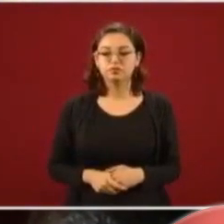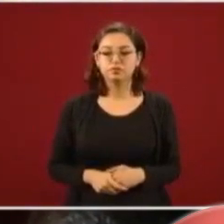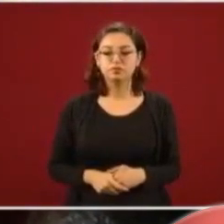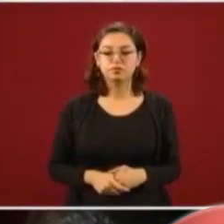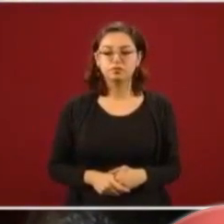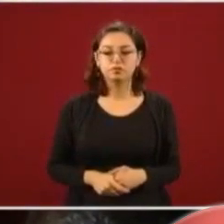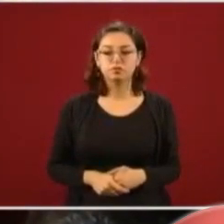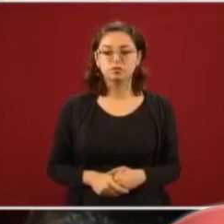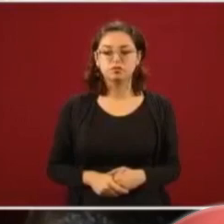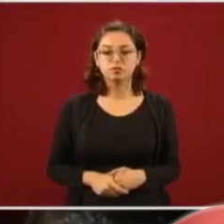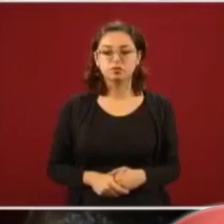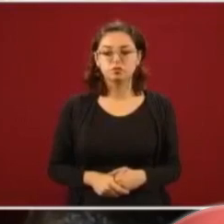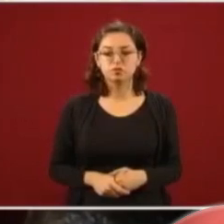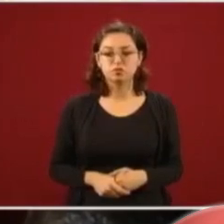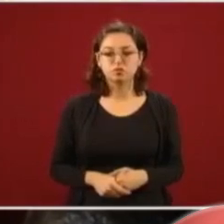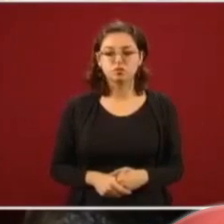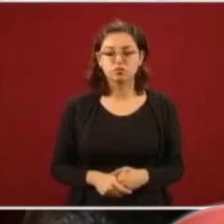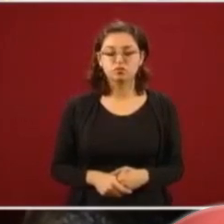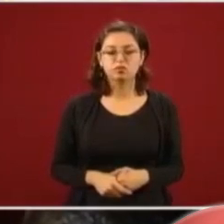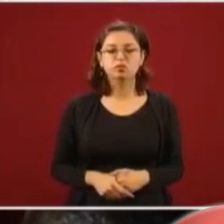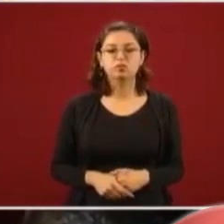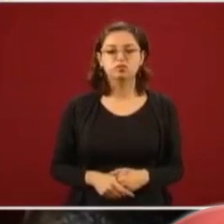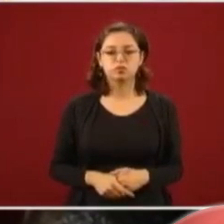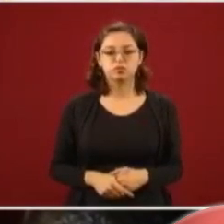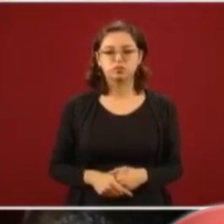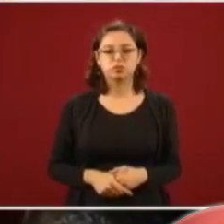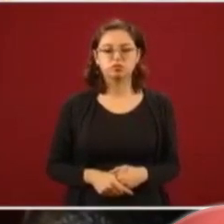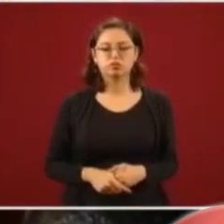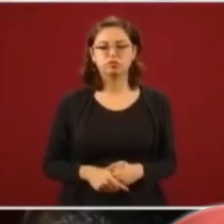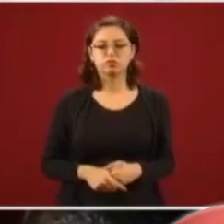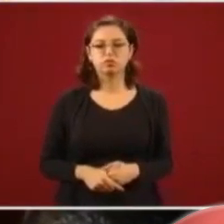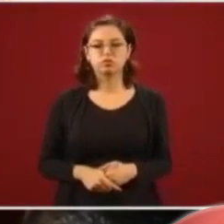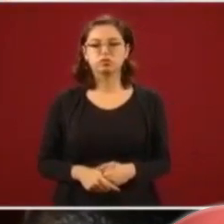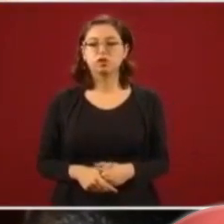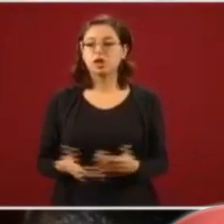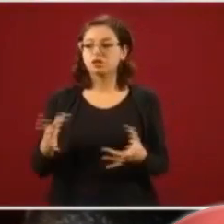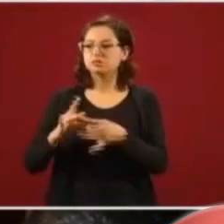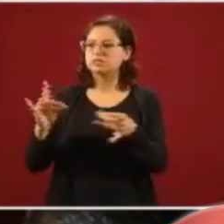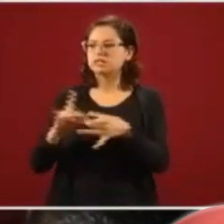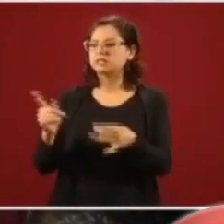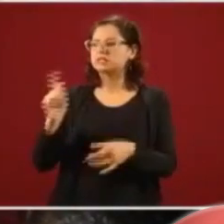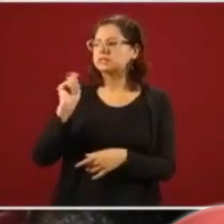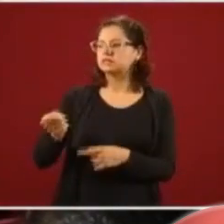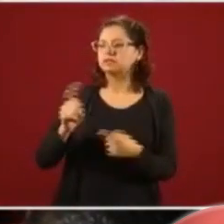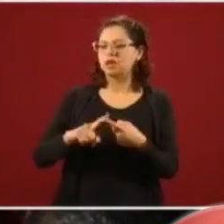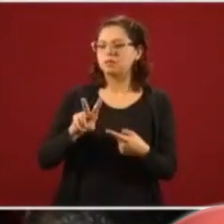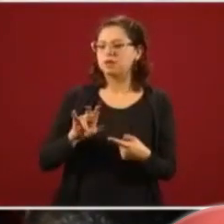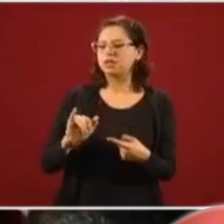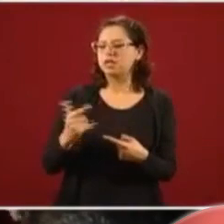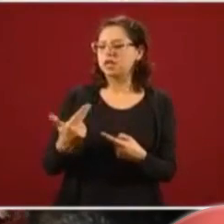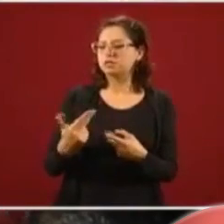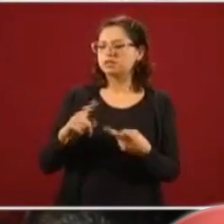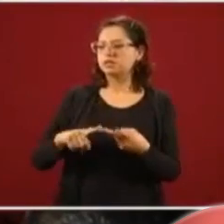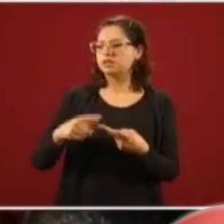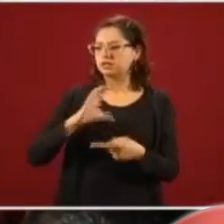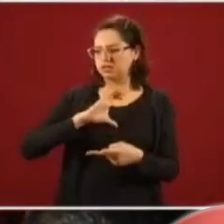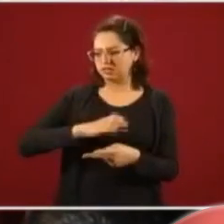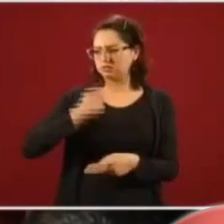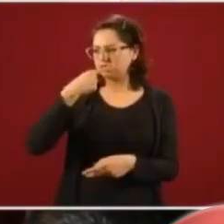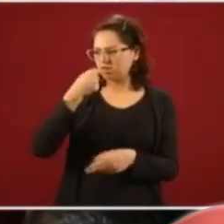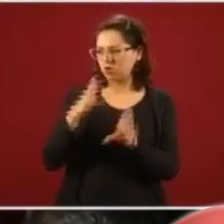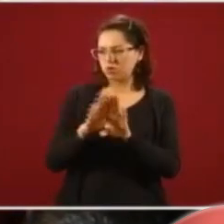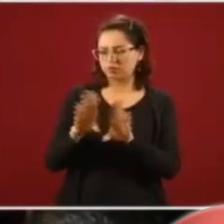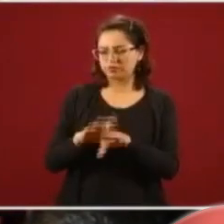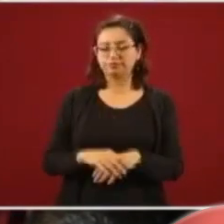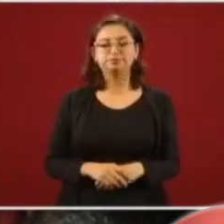de los medicamentos Del cáncer. y también la Del VIH, sí. sí, VIH. Con mucho gusto.